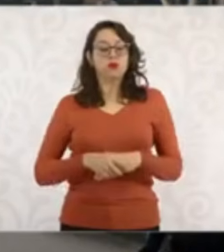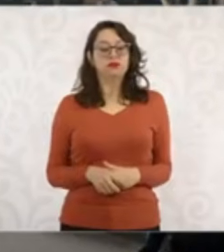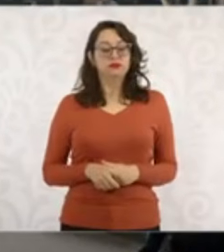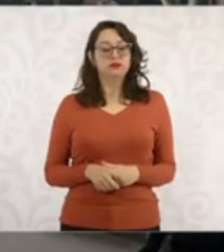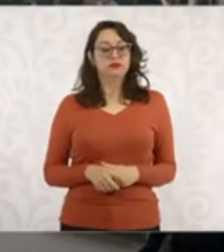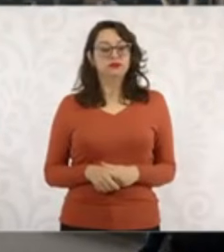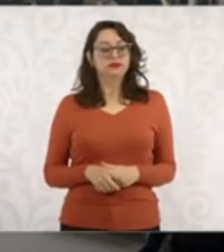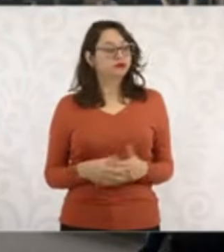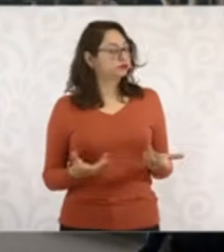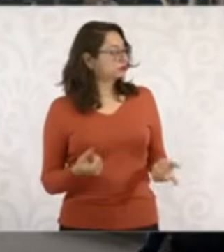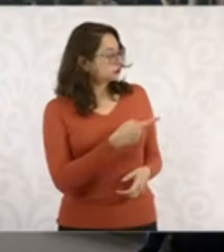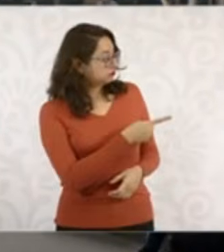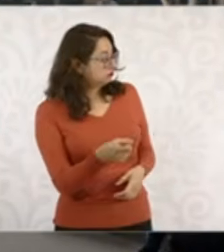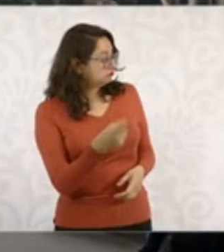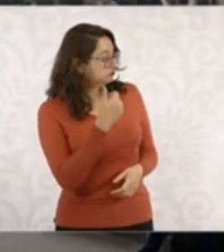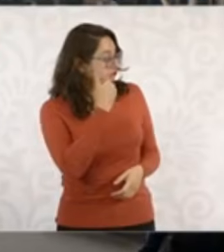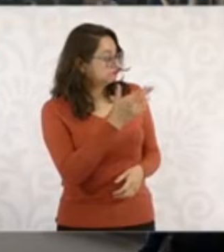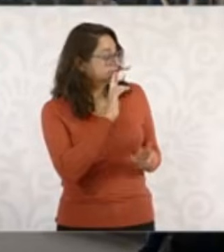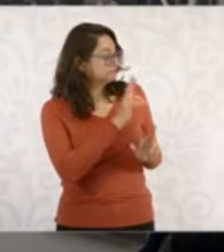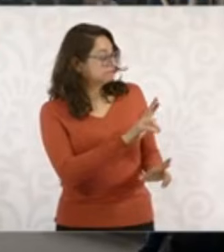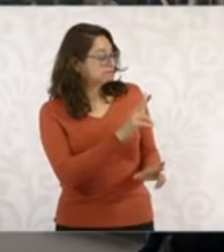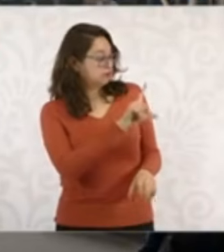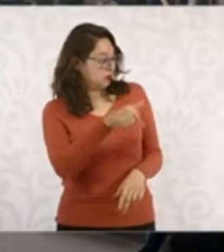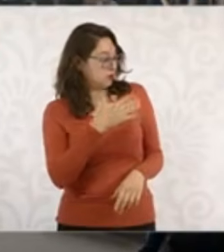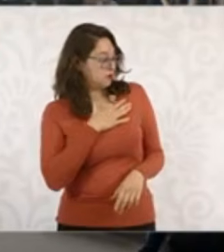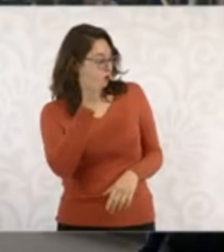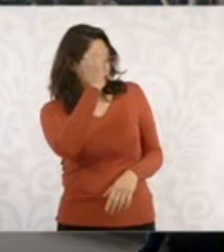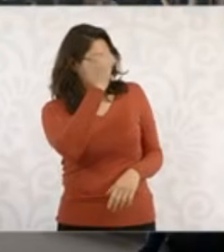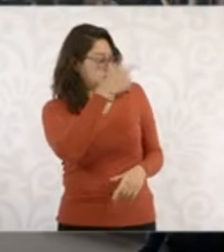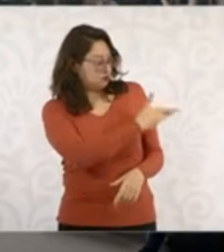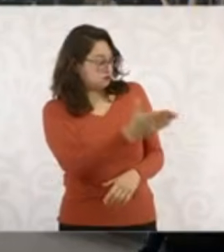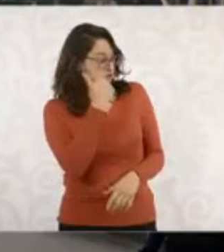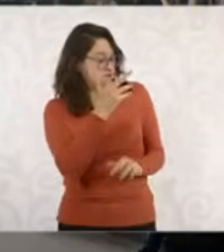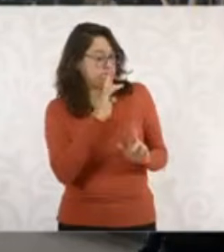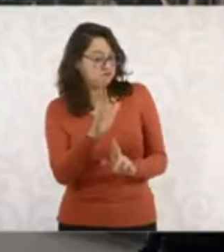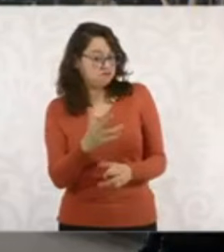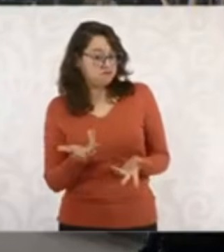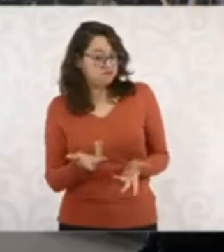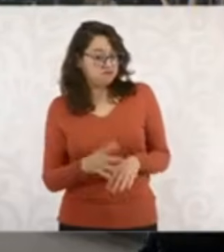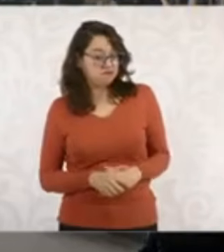Bueno, no sé si algún médico quiere contestar y luego yo doy mi opinión. Sí.